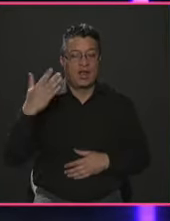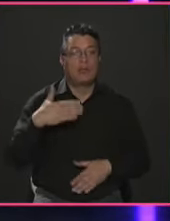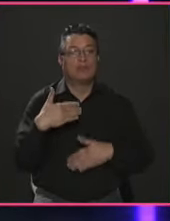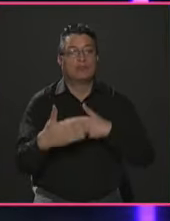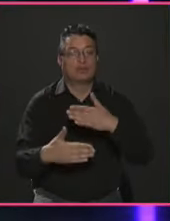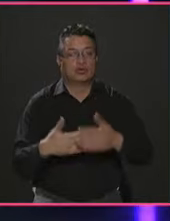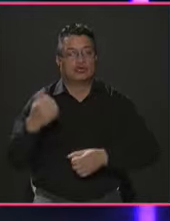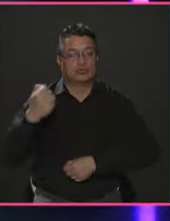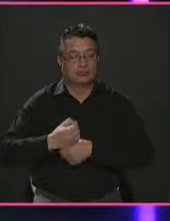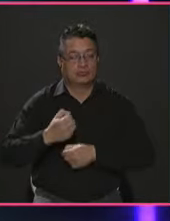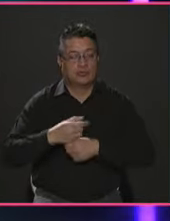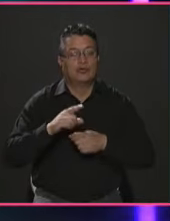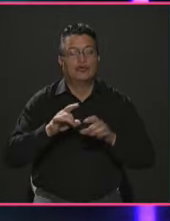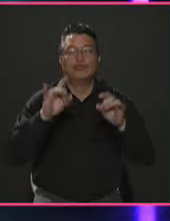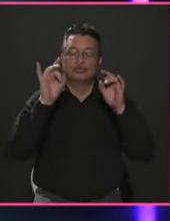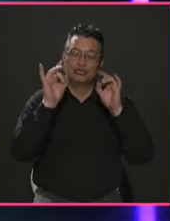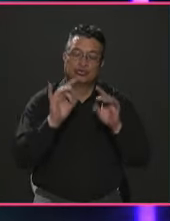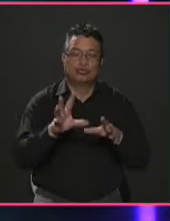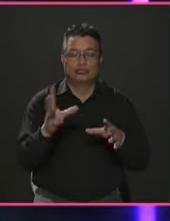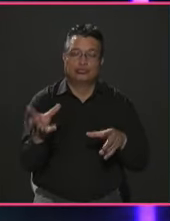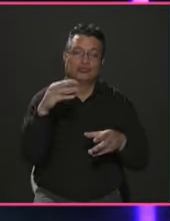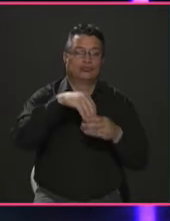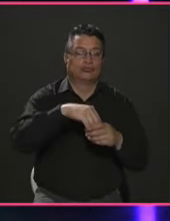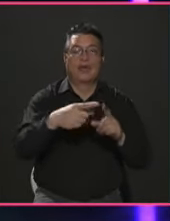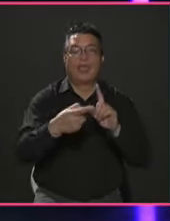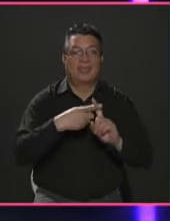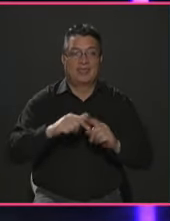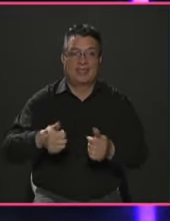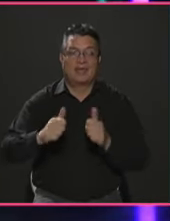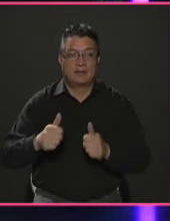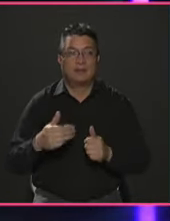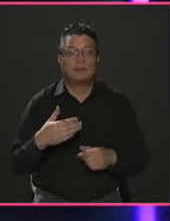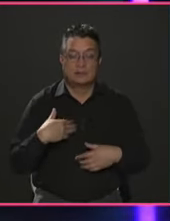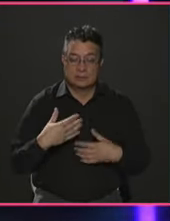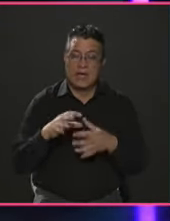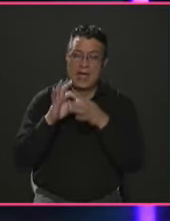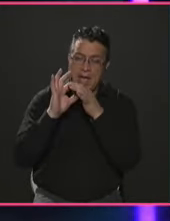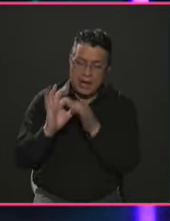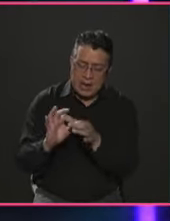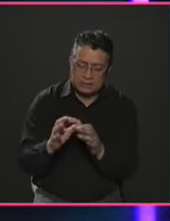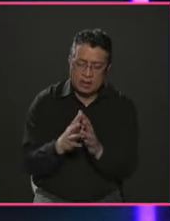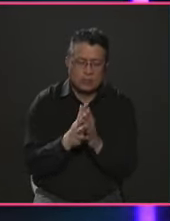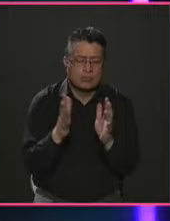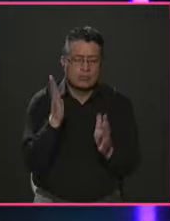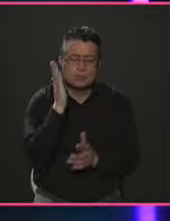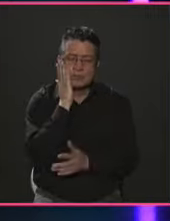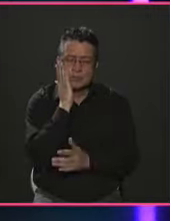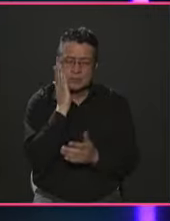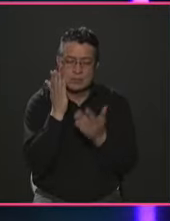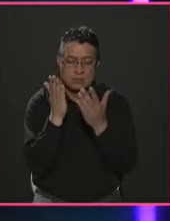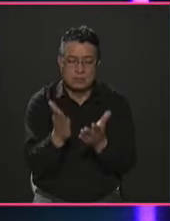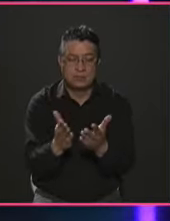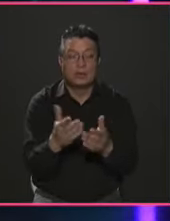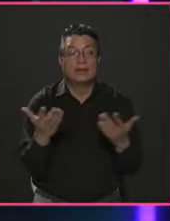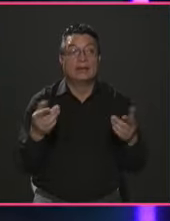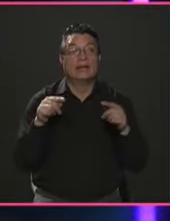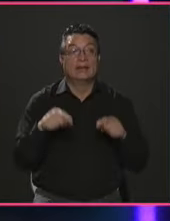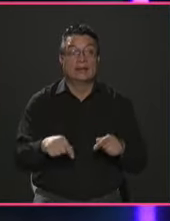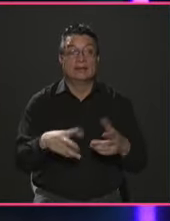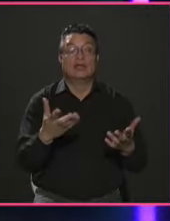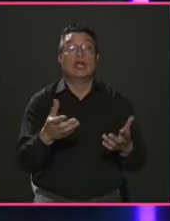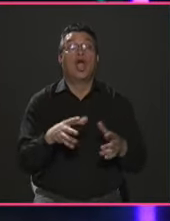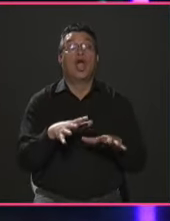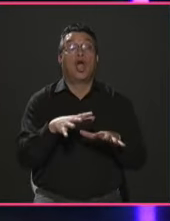productivos es parte de esos desafíos Quiero agradecer muy cordialmente a que este congreso